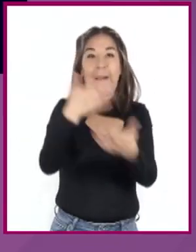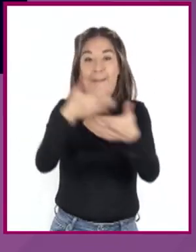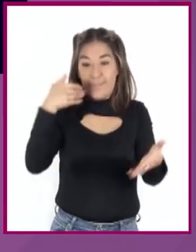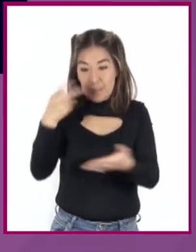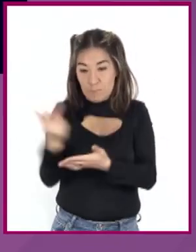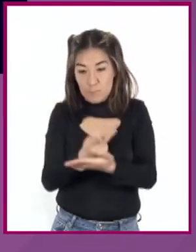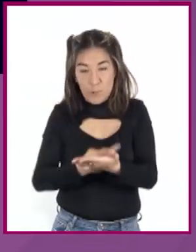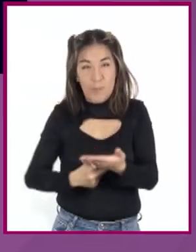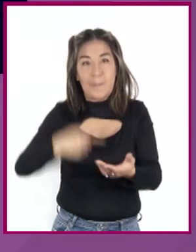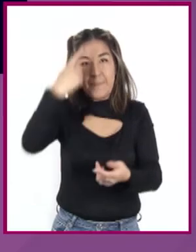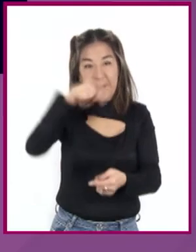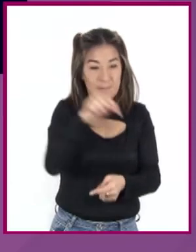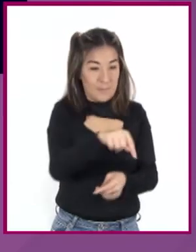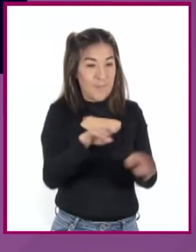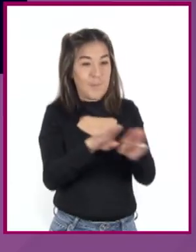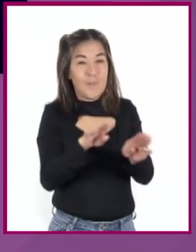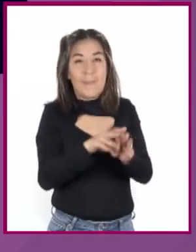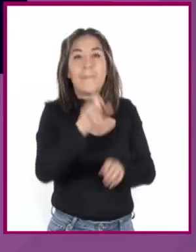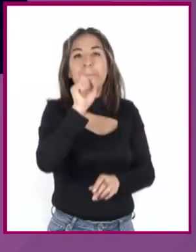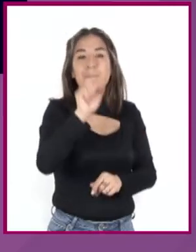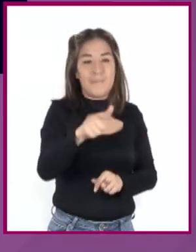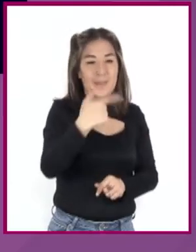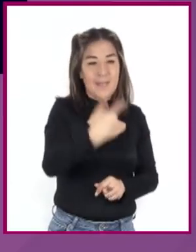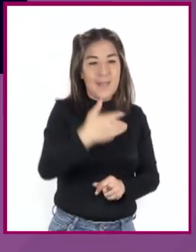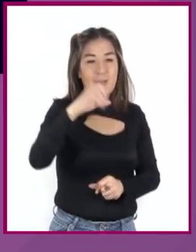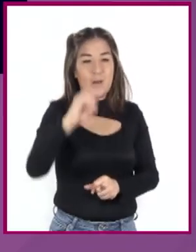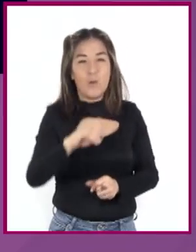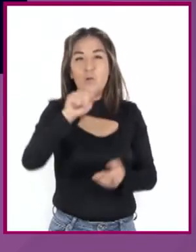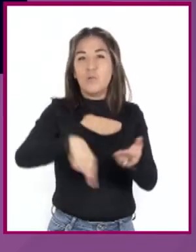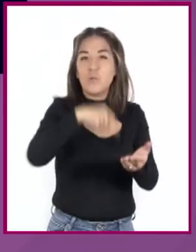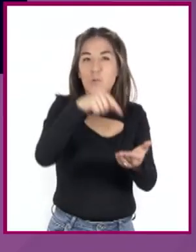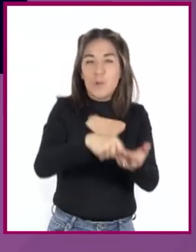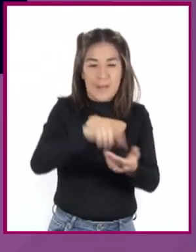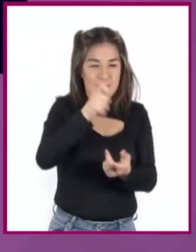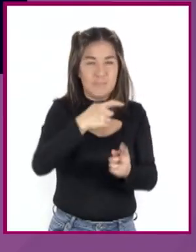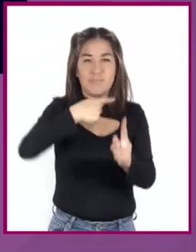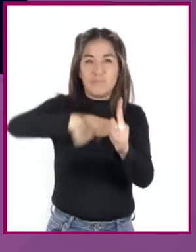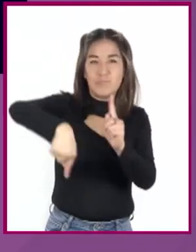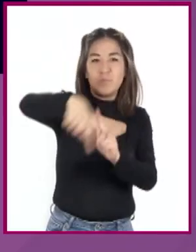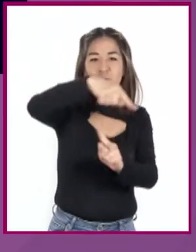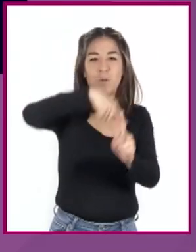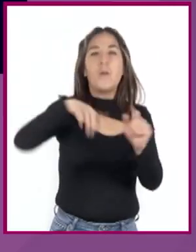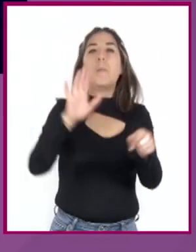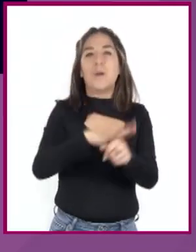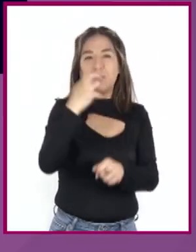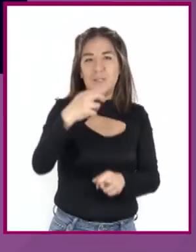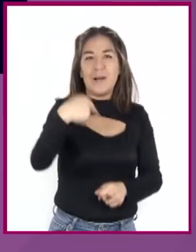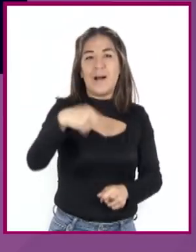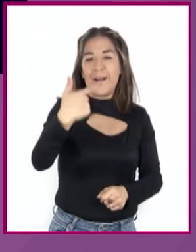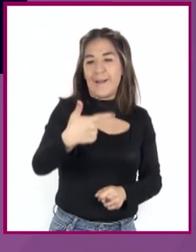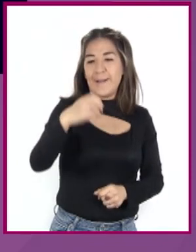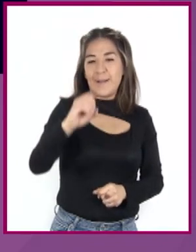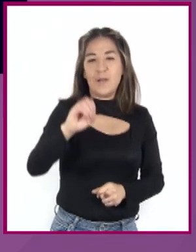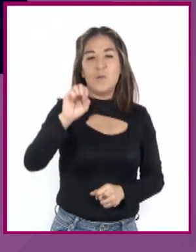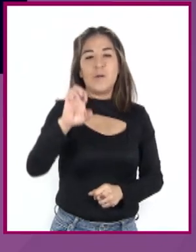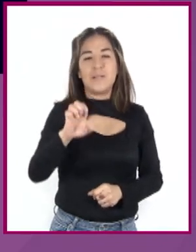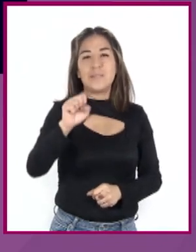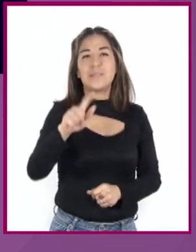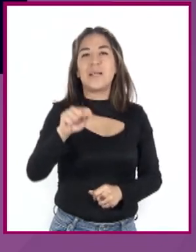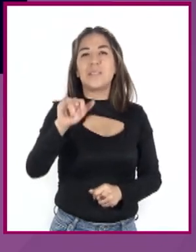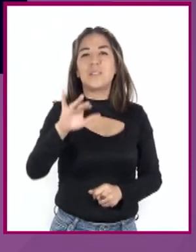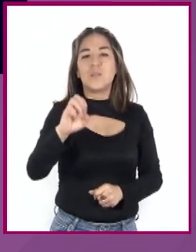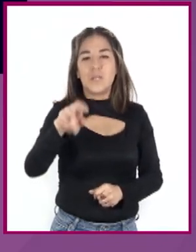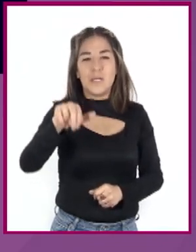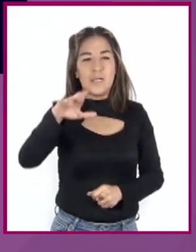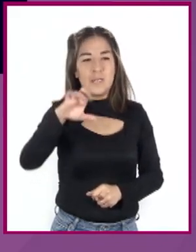satélite para que se mueva en una órbita geoestacionaria u órbita geo. Por eso se llaman geoestacionarios. Una